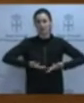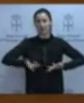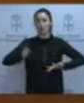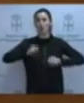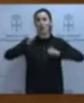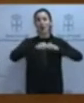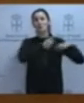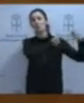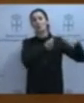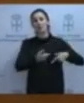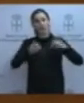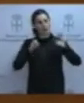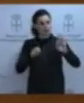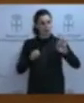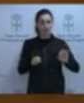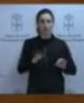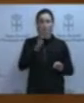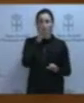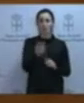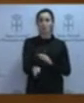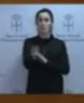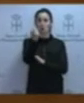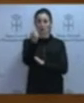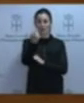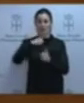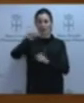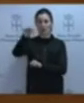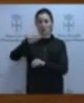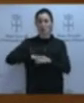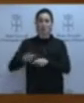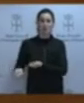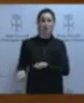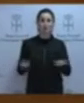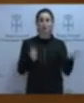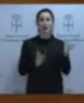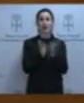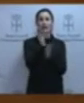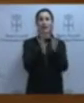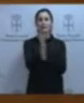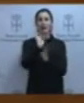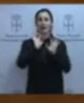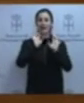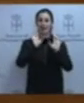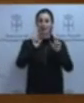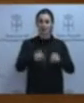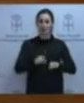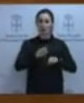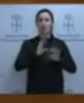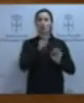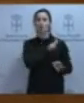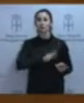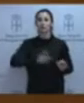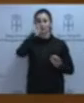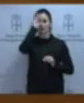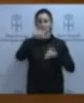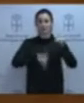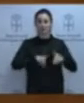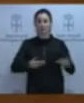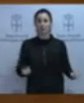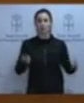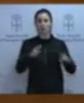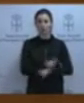de importación, que entra por Musel para ir a las centrales térmicas ioneses mientras se cierren las mines de Ión.